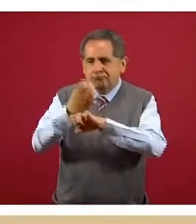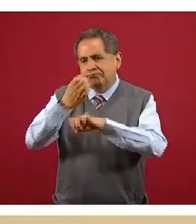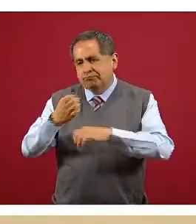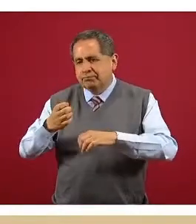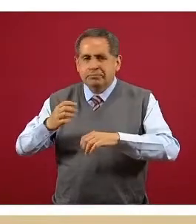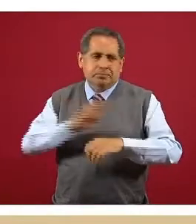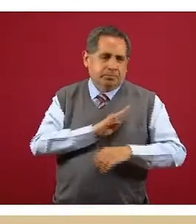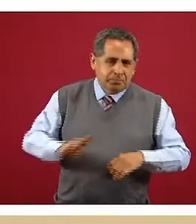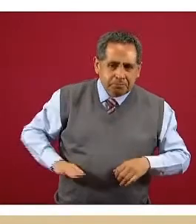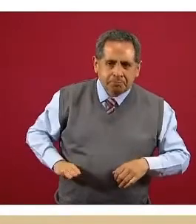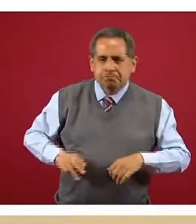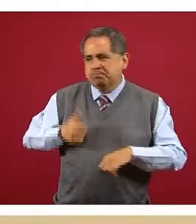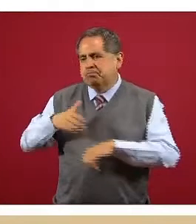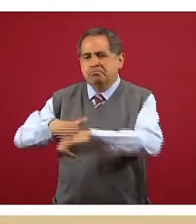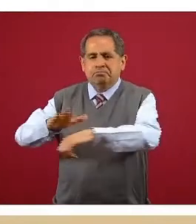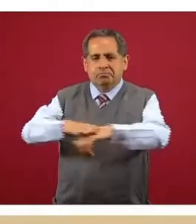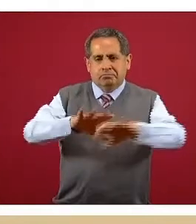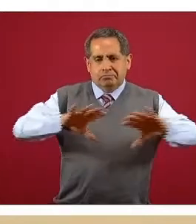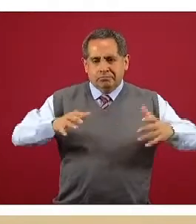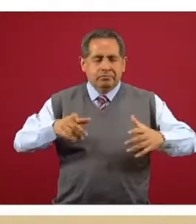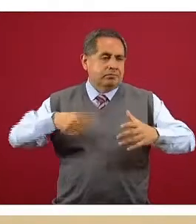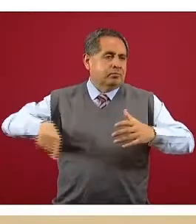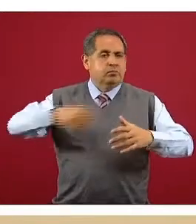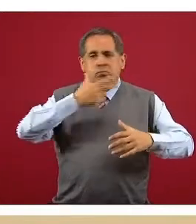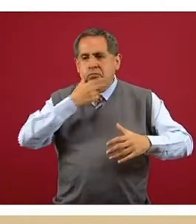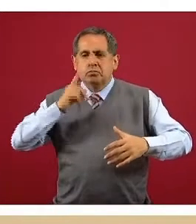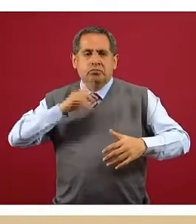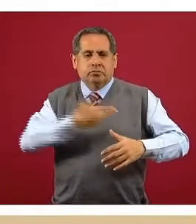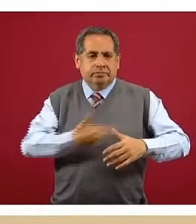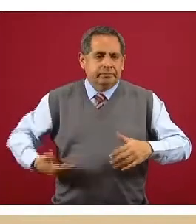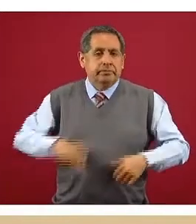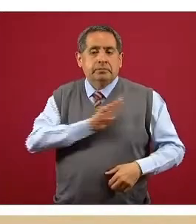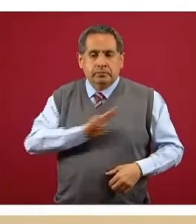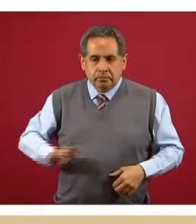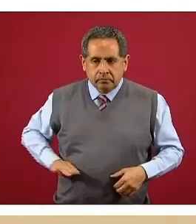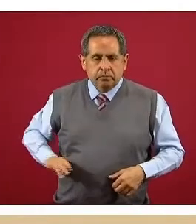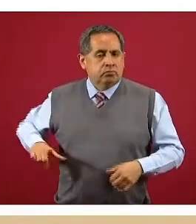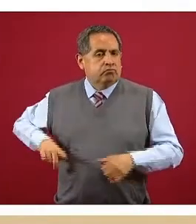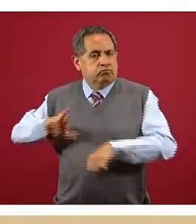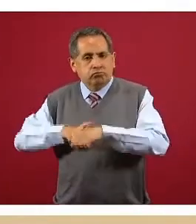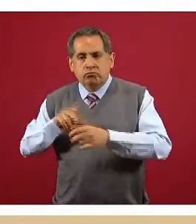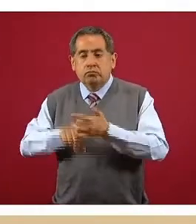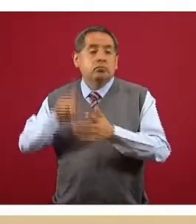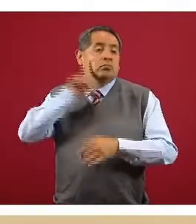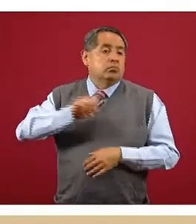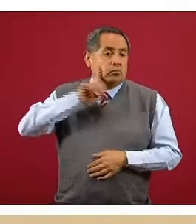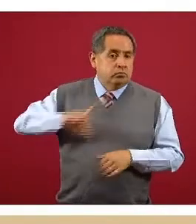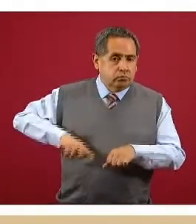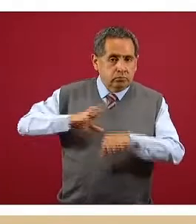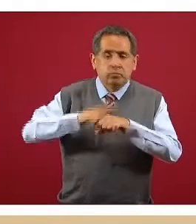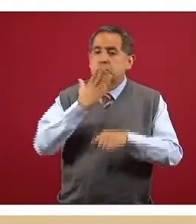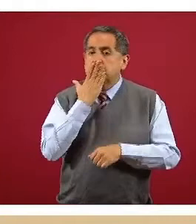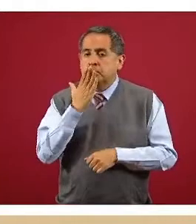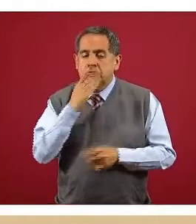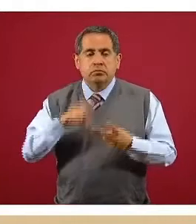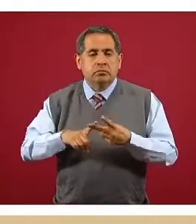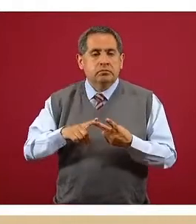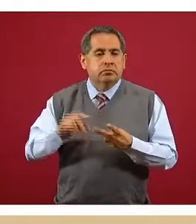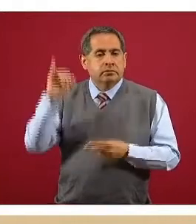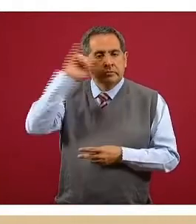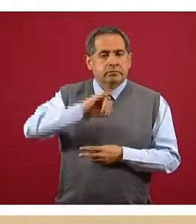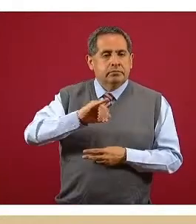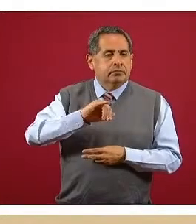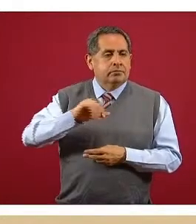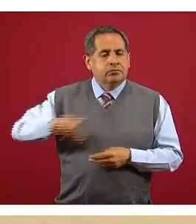Los presidentes municipales, las presidentas municipales, nuestros gobernadores, la gobernadora de Sonora y la jefa de gobierno